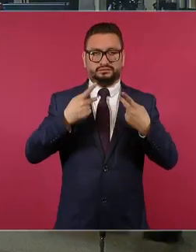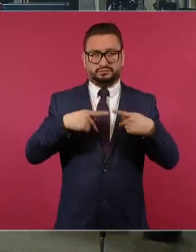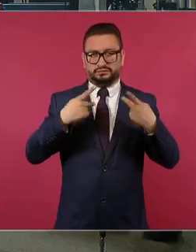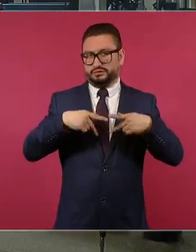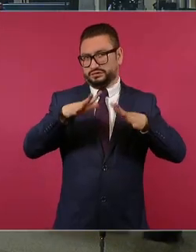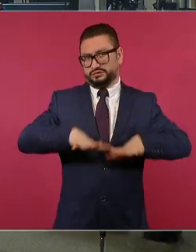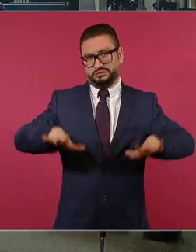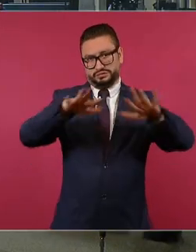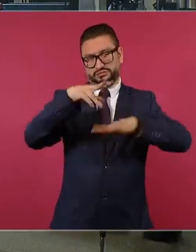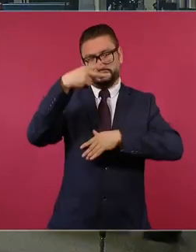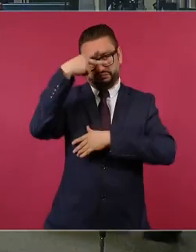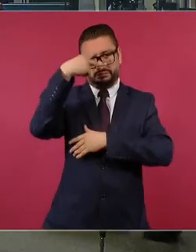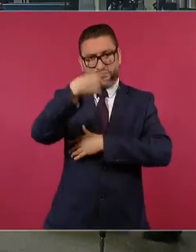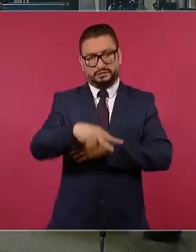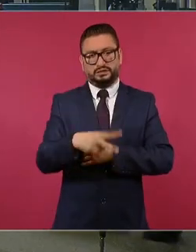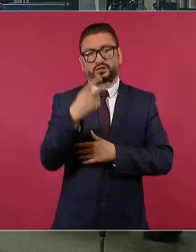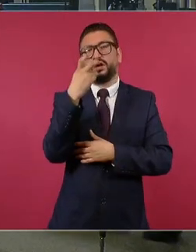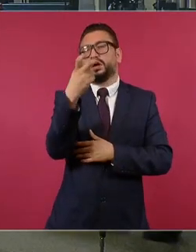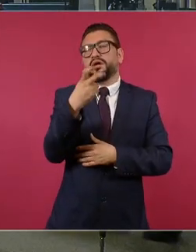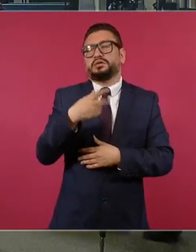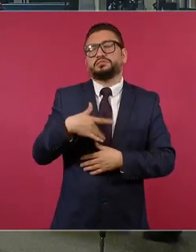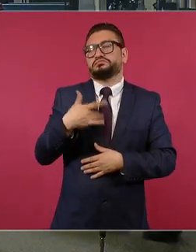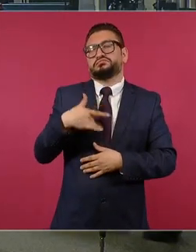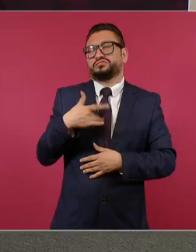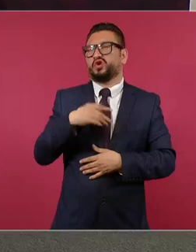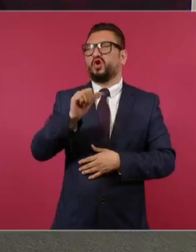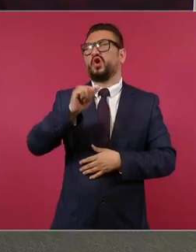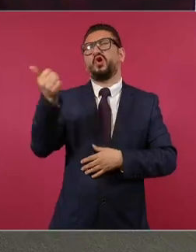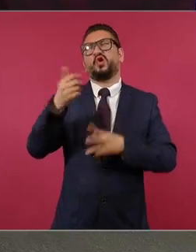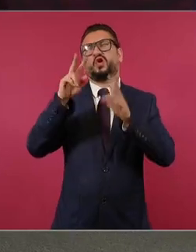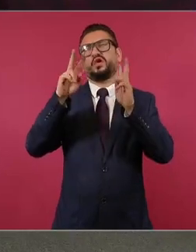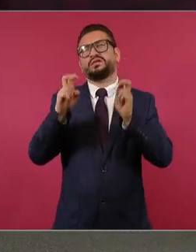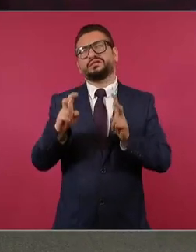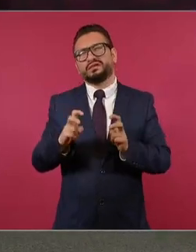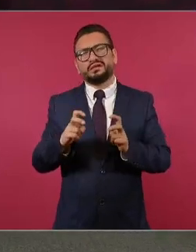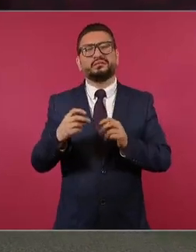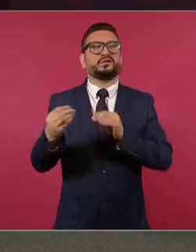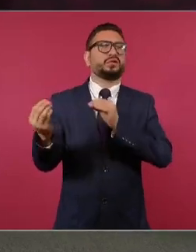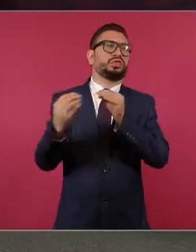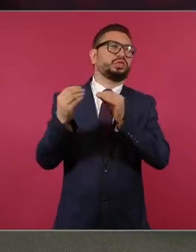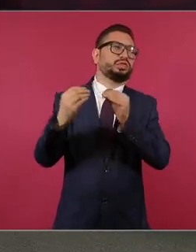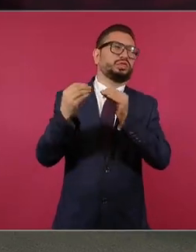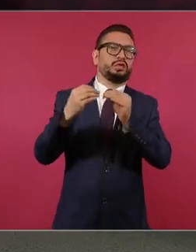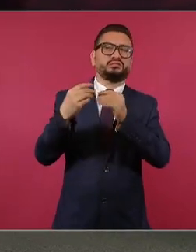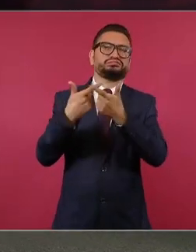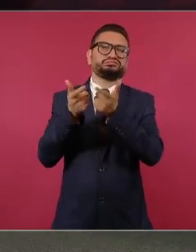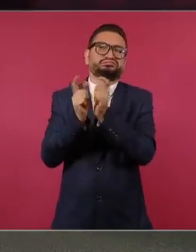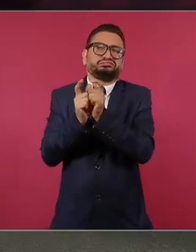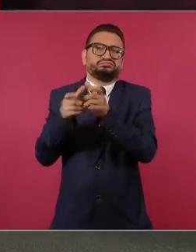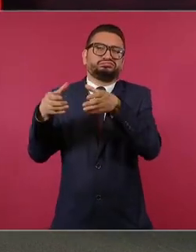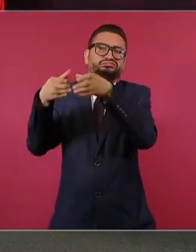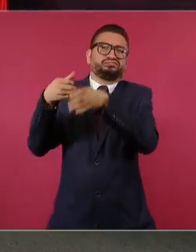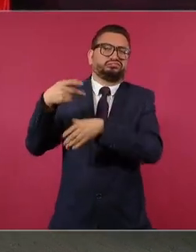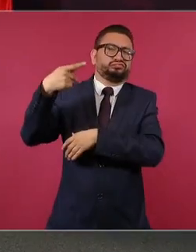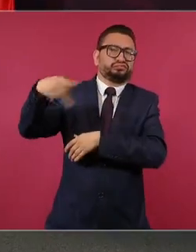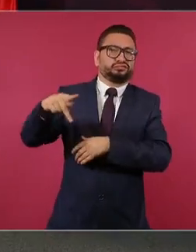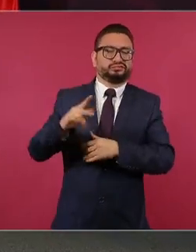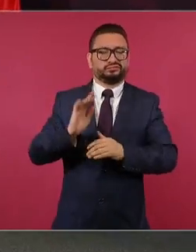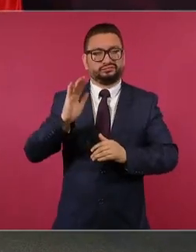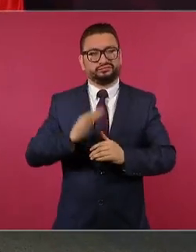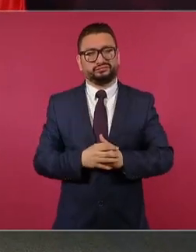en nuestro pueblo. Eso es lo que me llamó la atención. Lo otro es un pleito de cúpula.